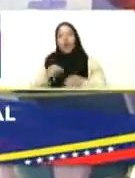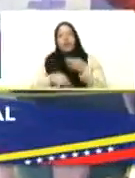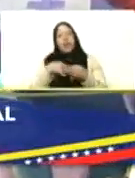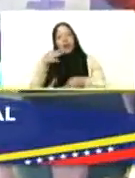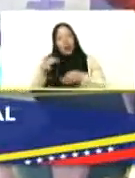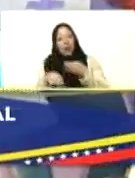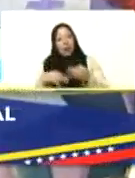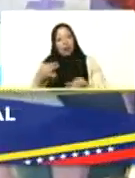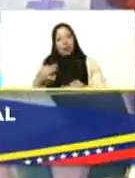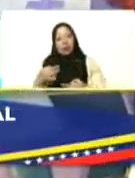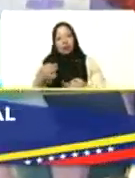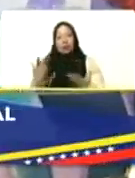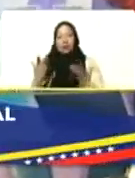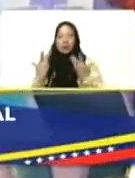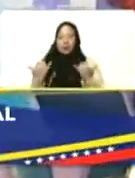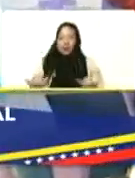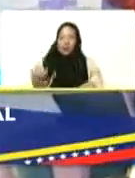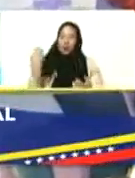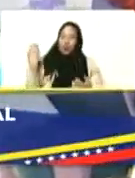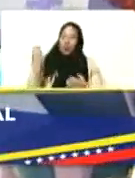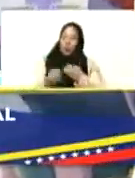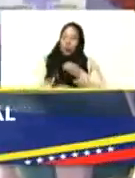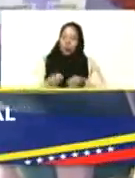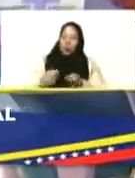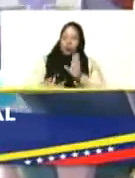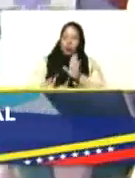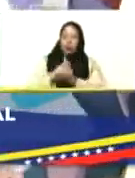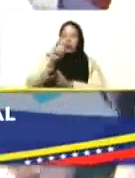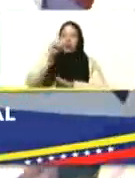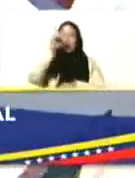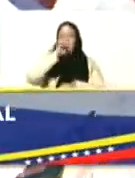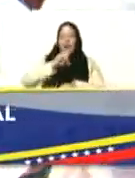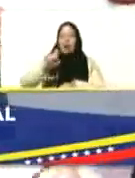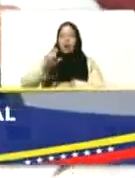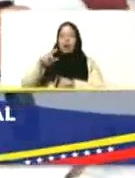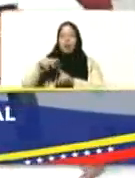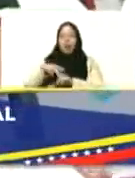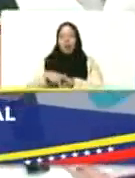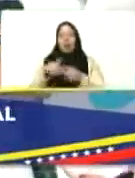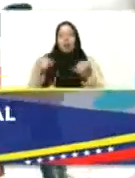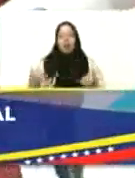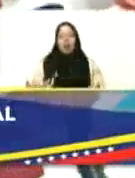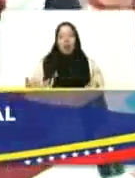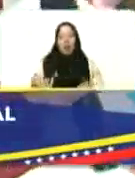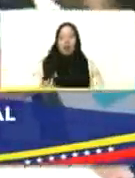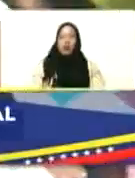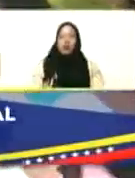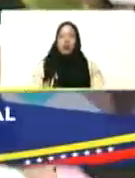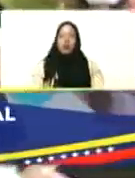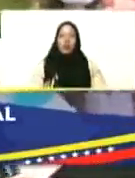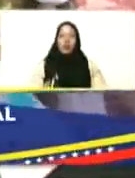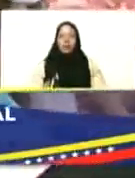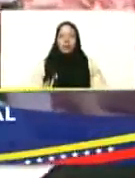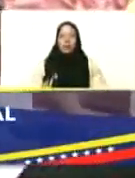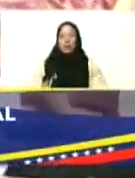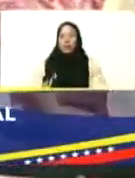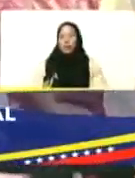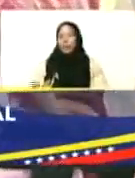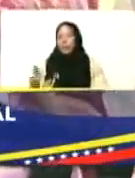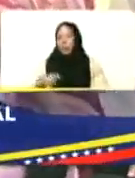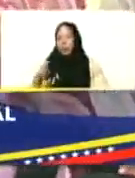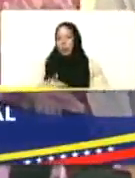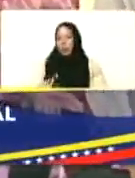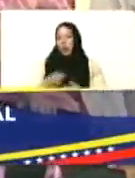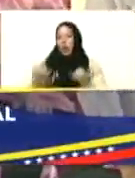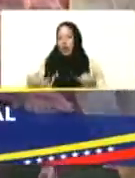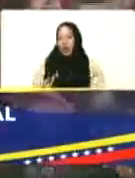explicando cómo superar el machismo. Esto es lo más grande que yo he visto hasta